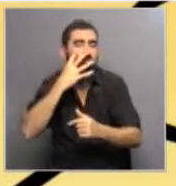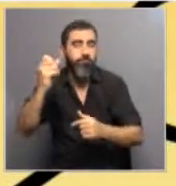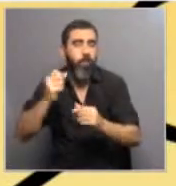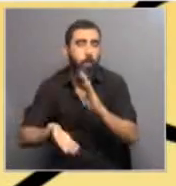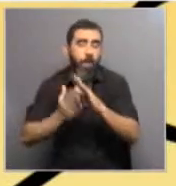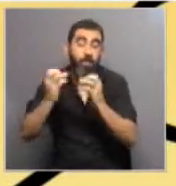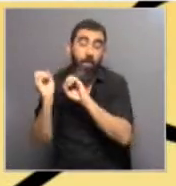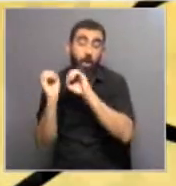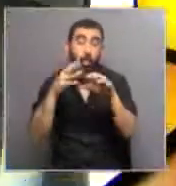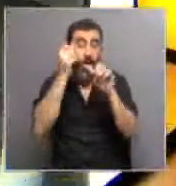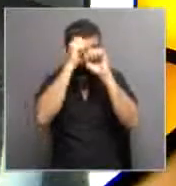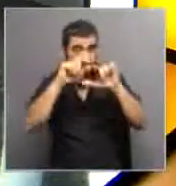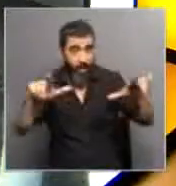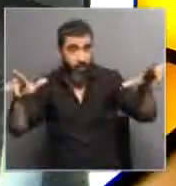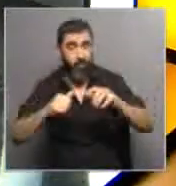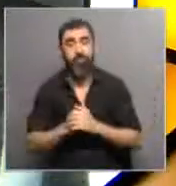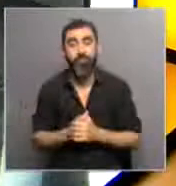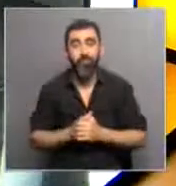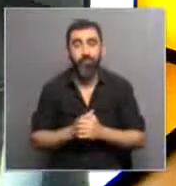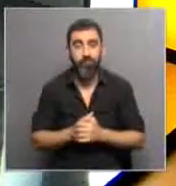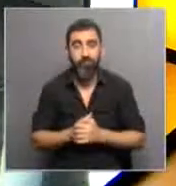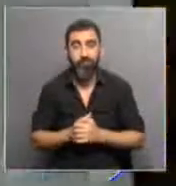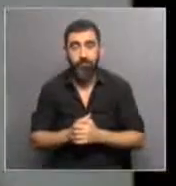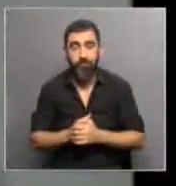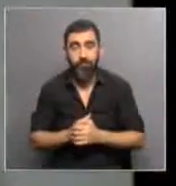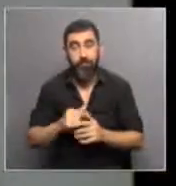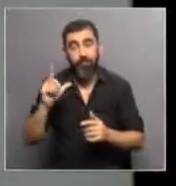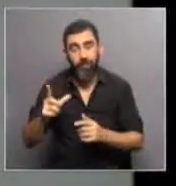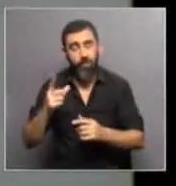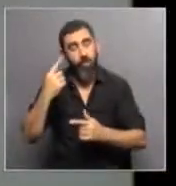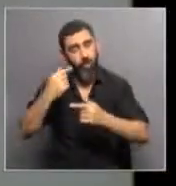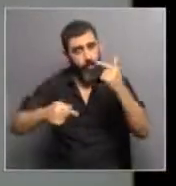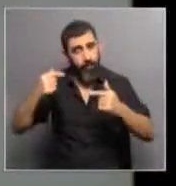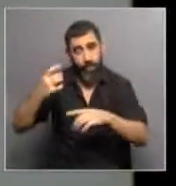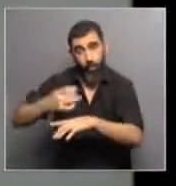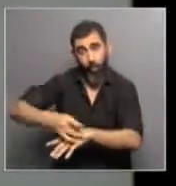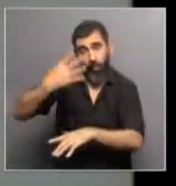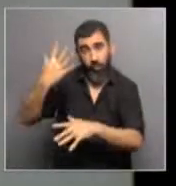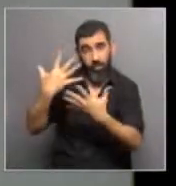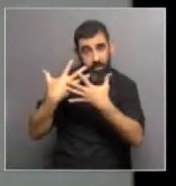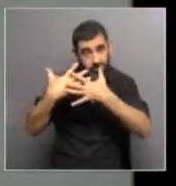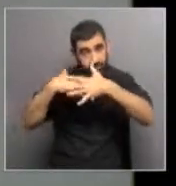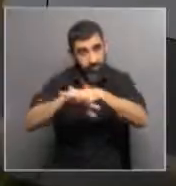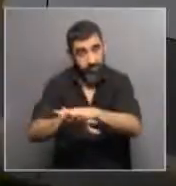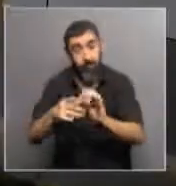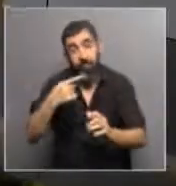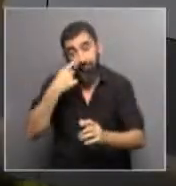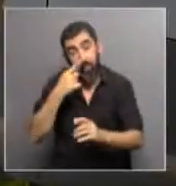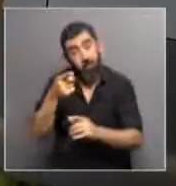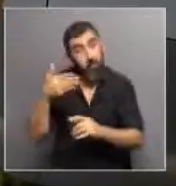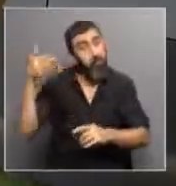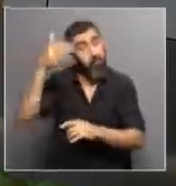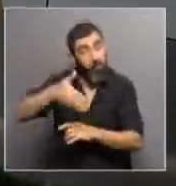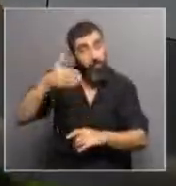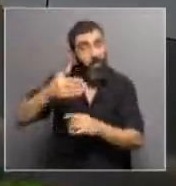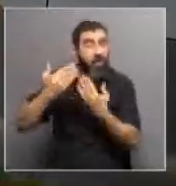para la vida rural. Todo esto es fuertemente interdisciplinario. Debe ser bastante interesante participar de